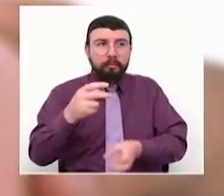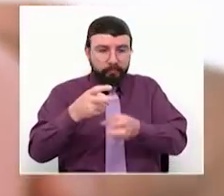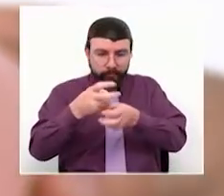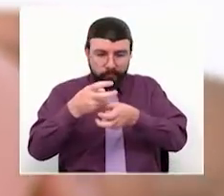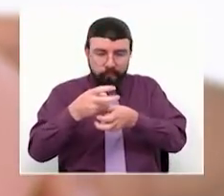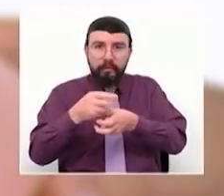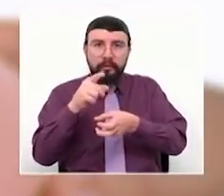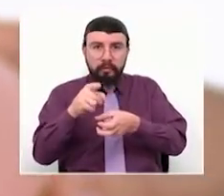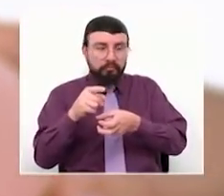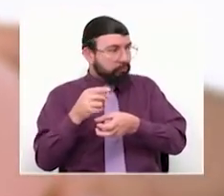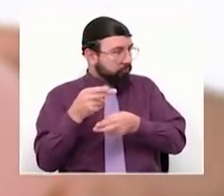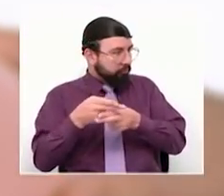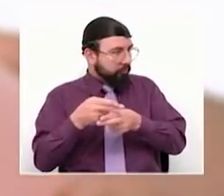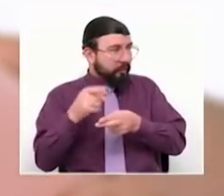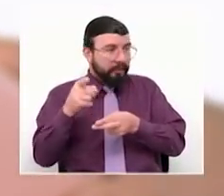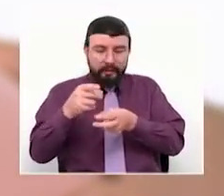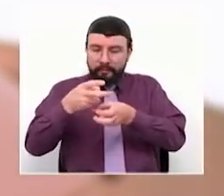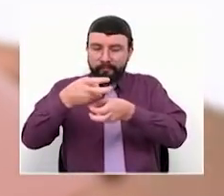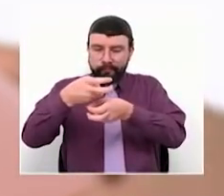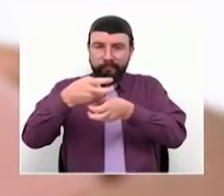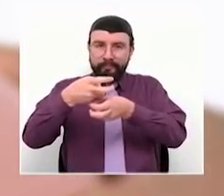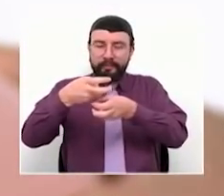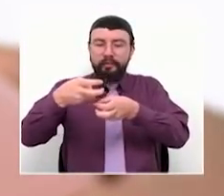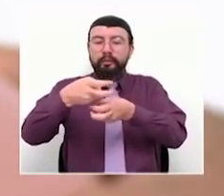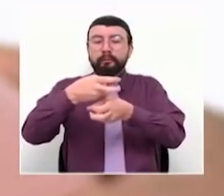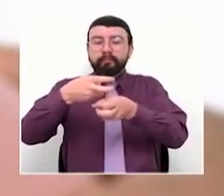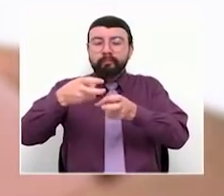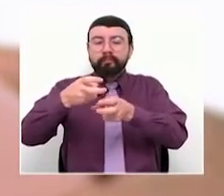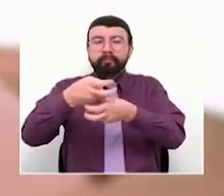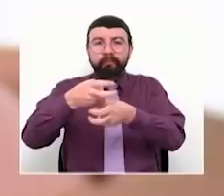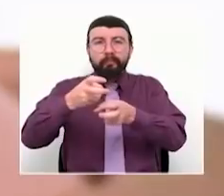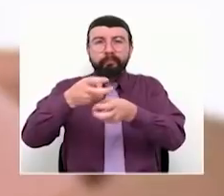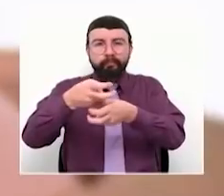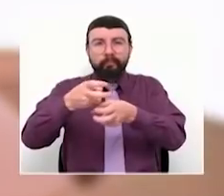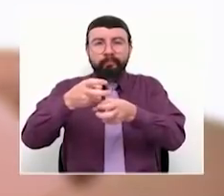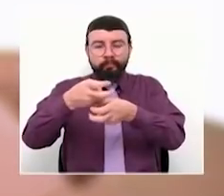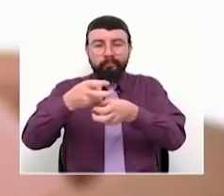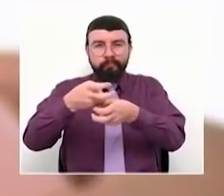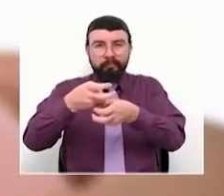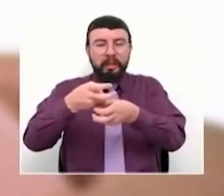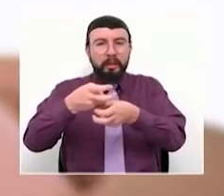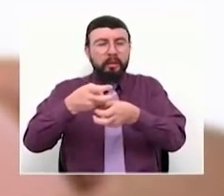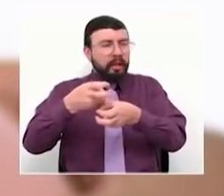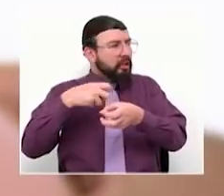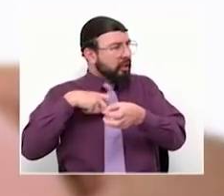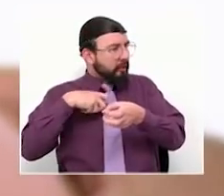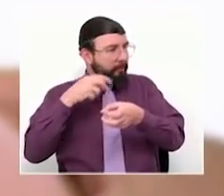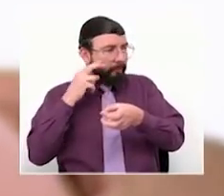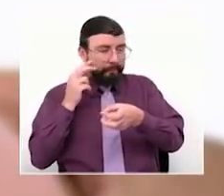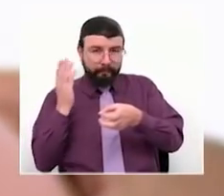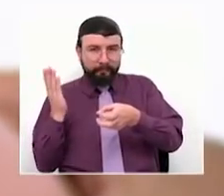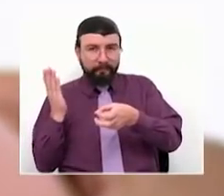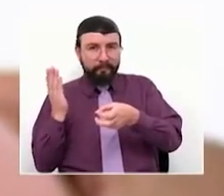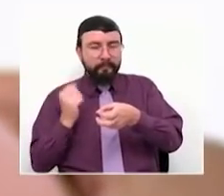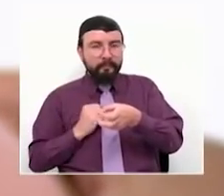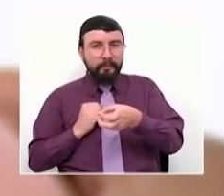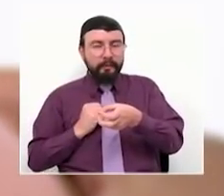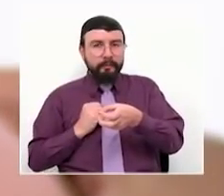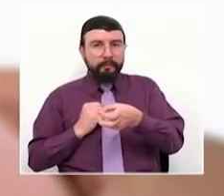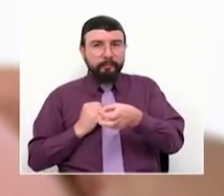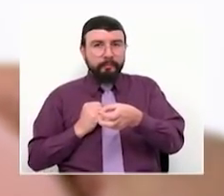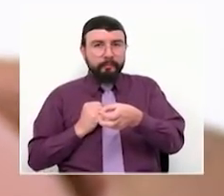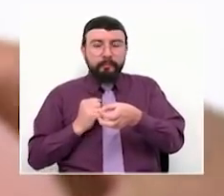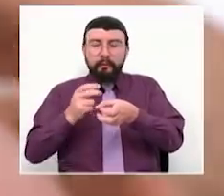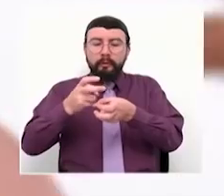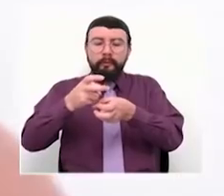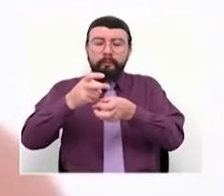de la vértebra, ¿cierto? Esto es lo que llama el cuerpo de la vértebra. Y tiene unas faceticas, mire, acá. Esta es una